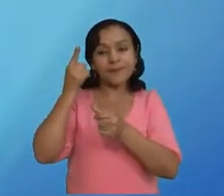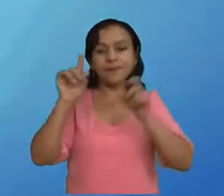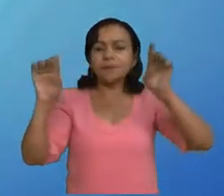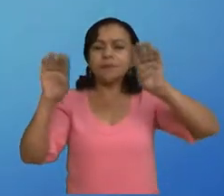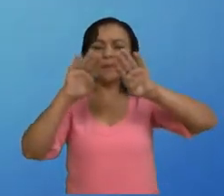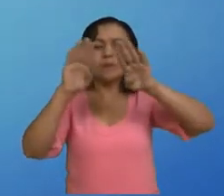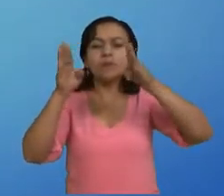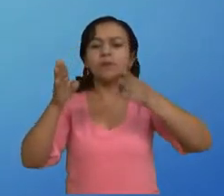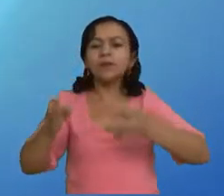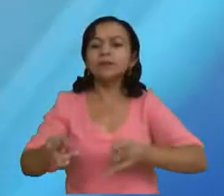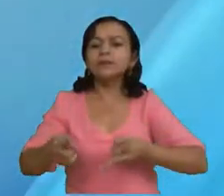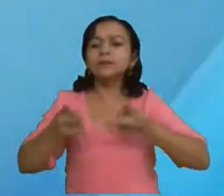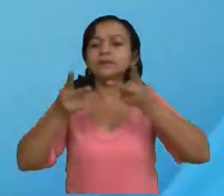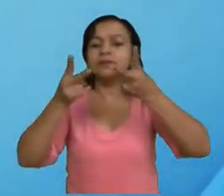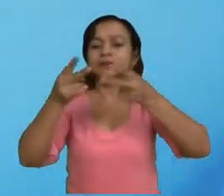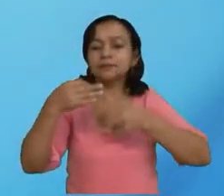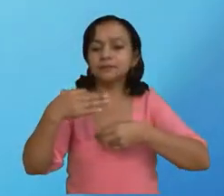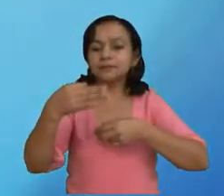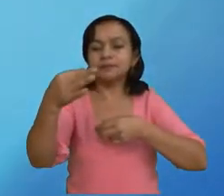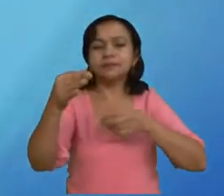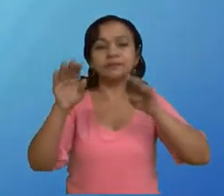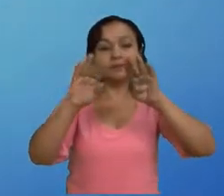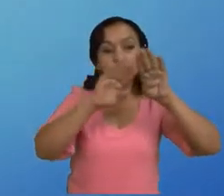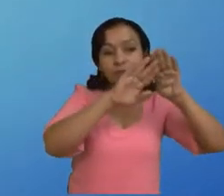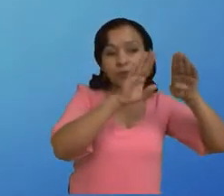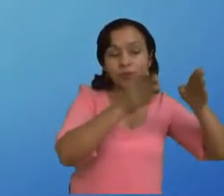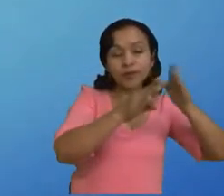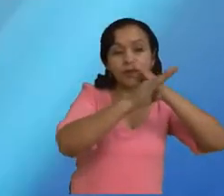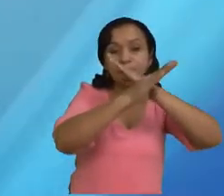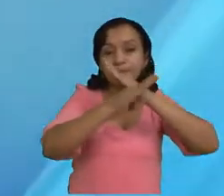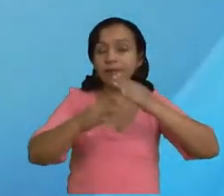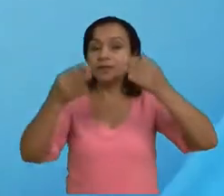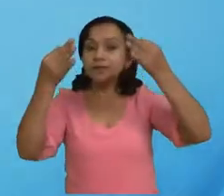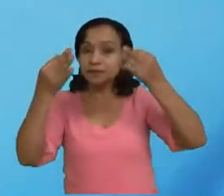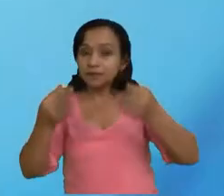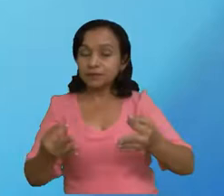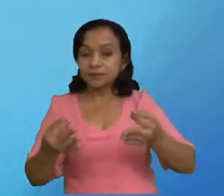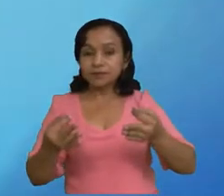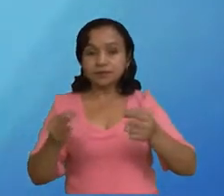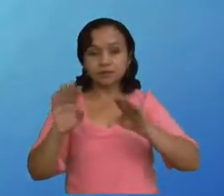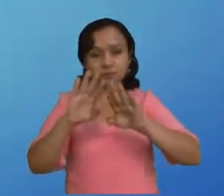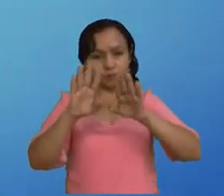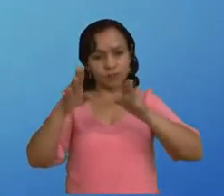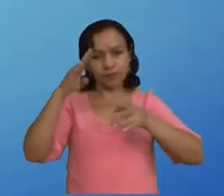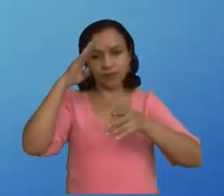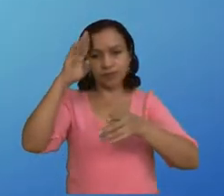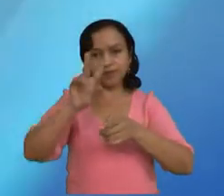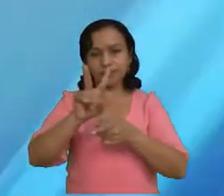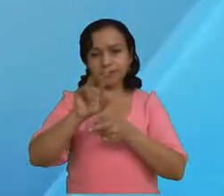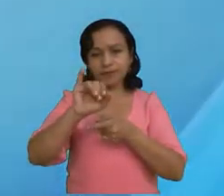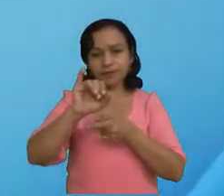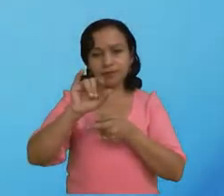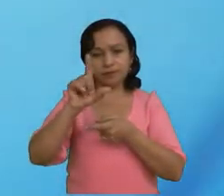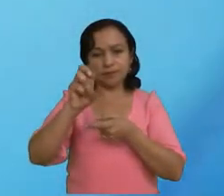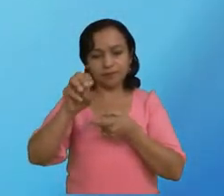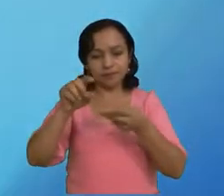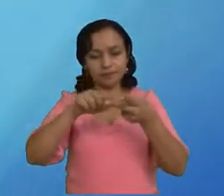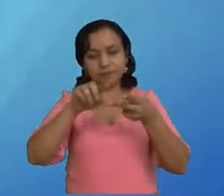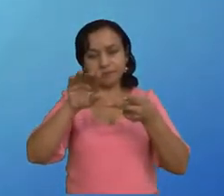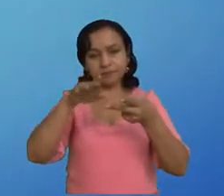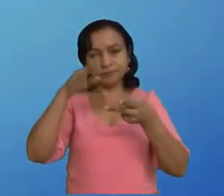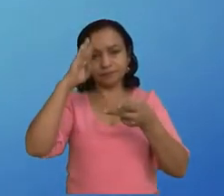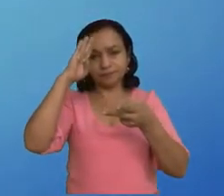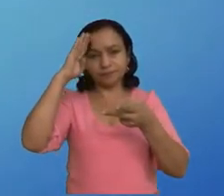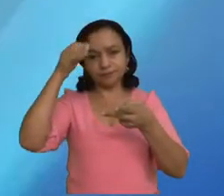Vida, Mujeres, Paz y Bien. Va a estar la comisionada general Vilma Reyes, la comisionada